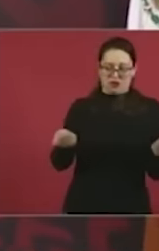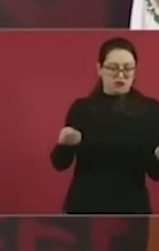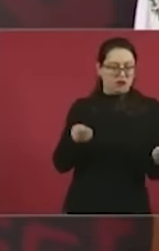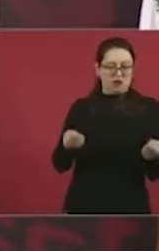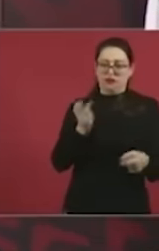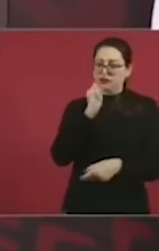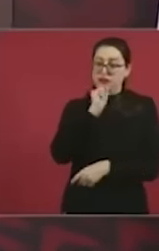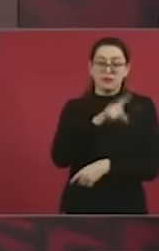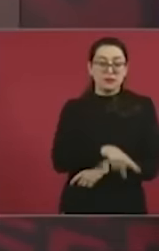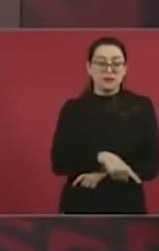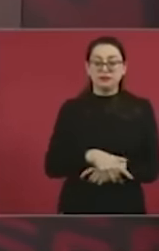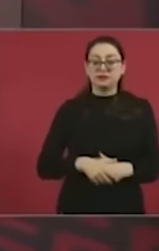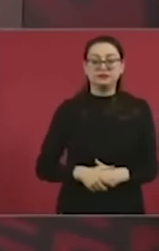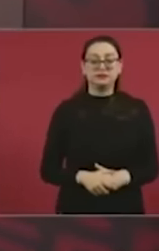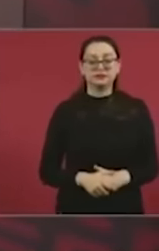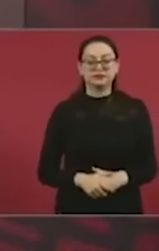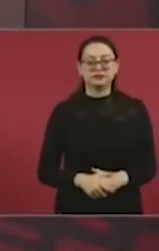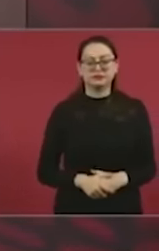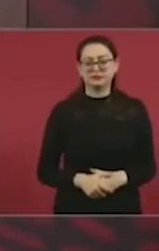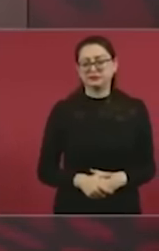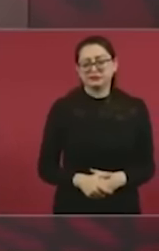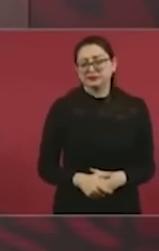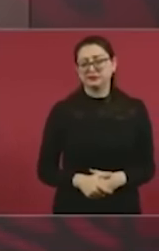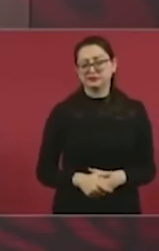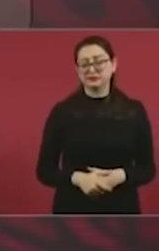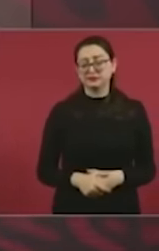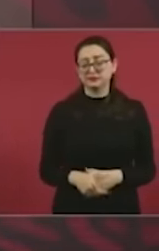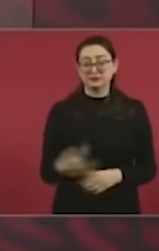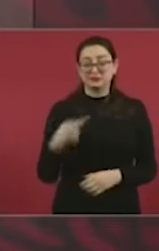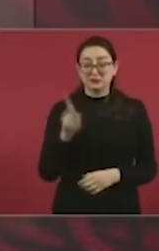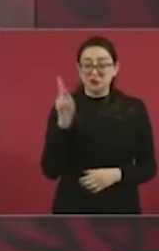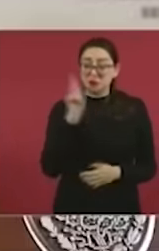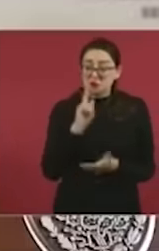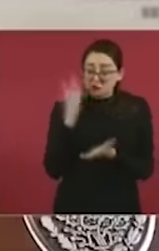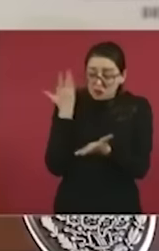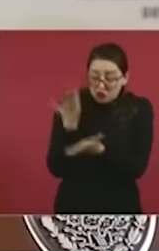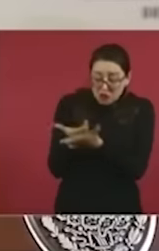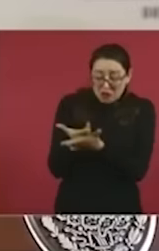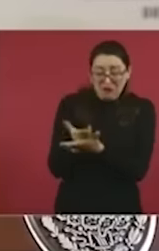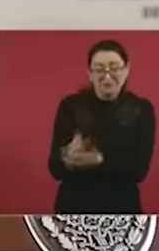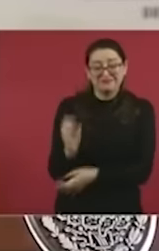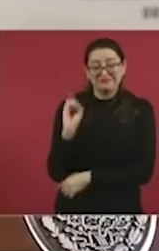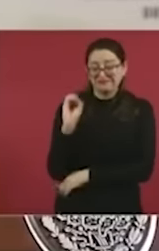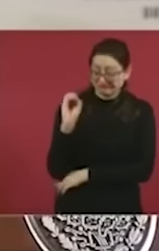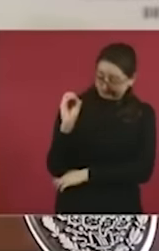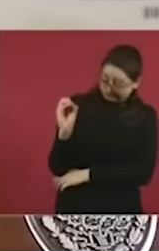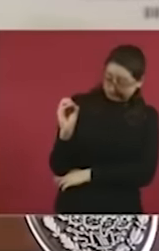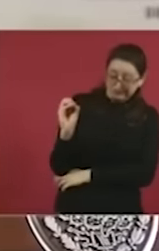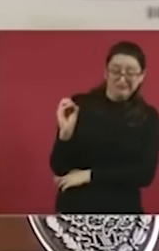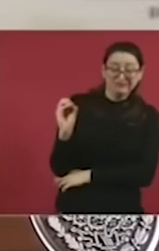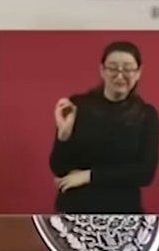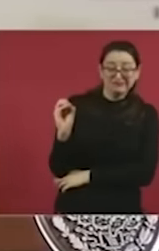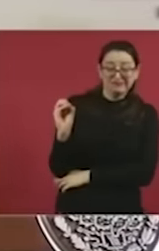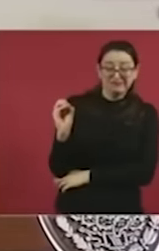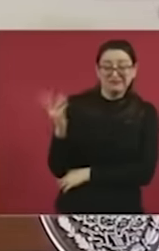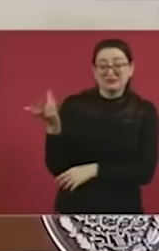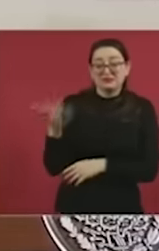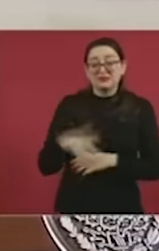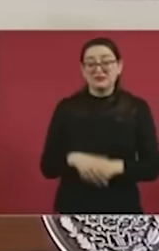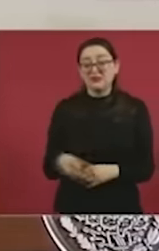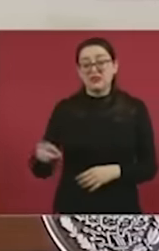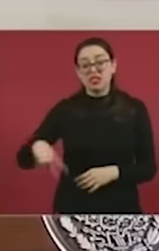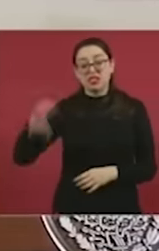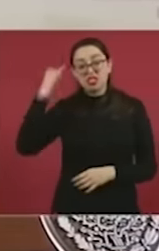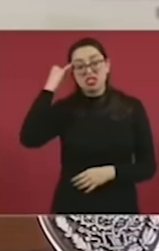involucrados también con representantes de la DEA posiblemente jubilados que hablaron